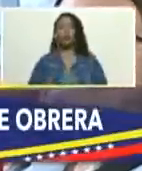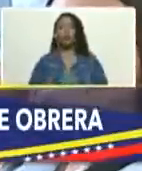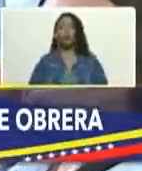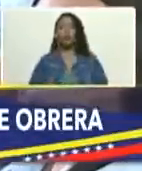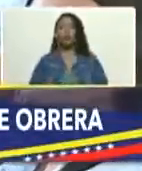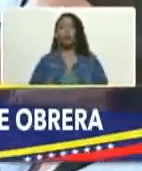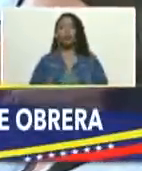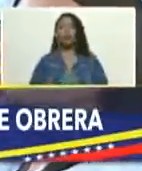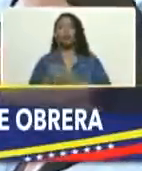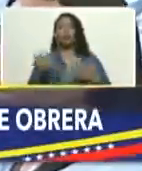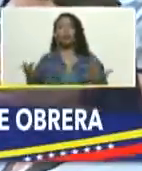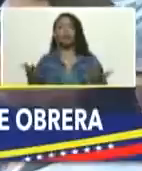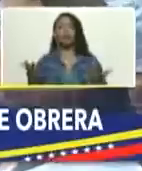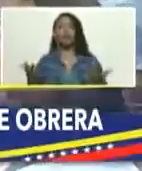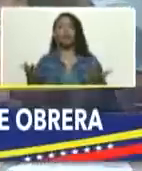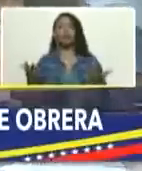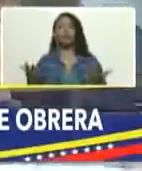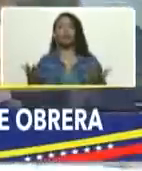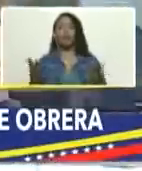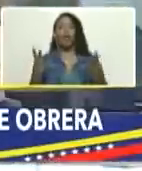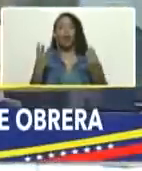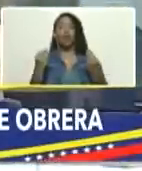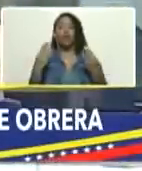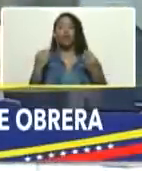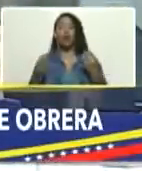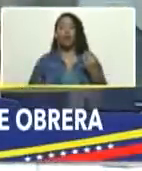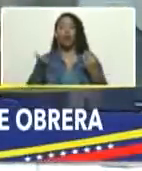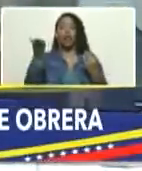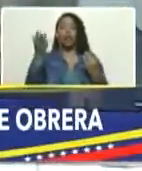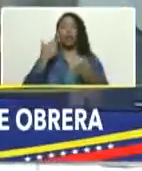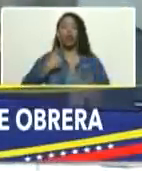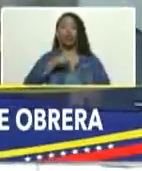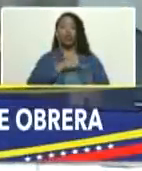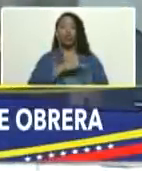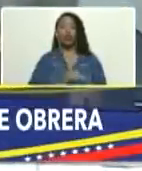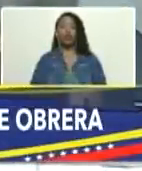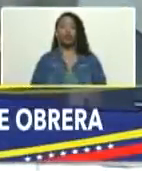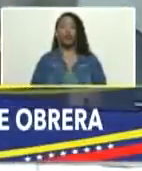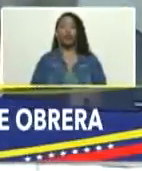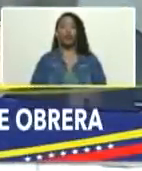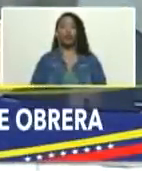Así que es muy importante nosotros